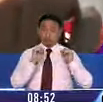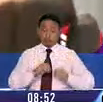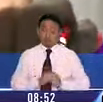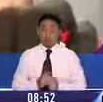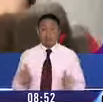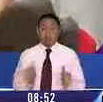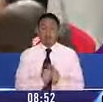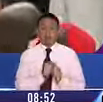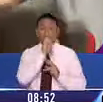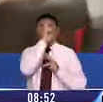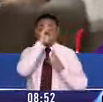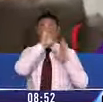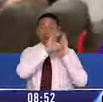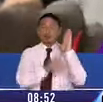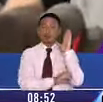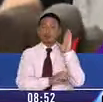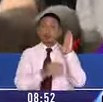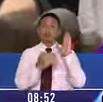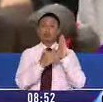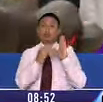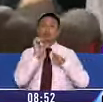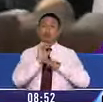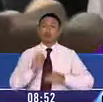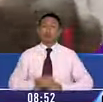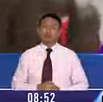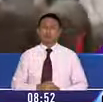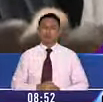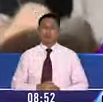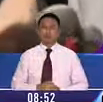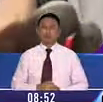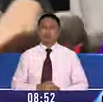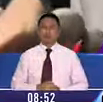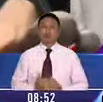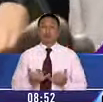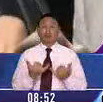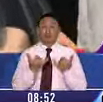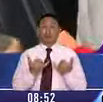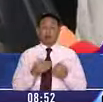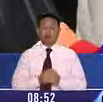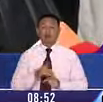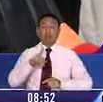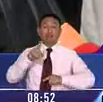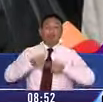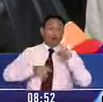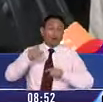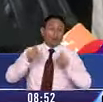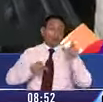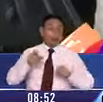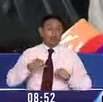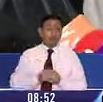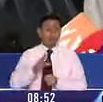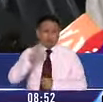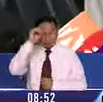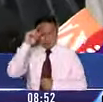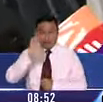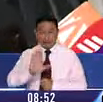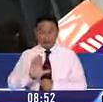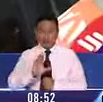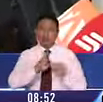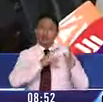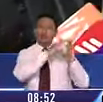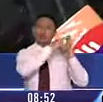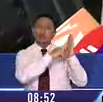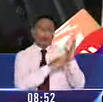absolutamente apegadas a la constitución política del Estado. Es cuestión de que algunos aprendan a leer